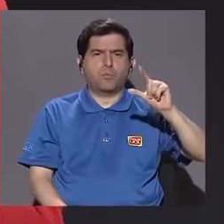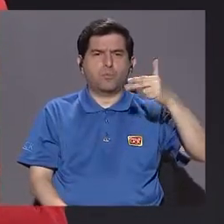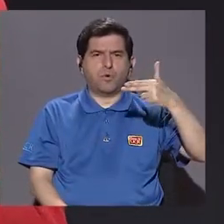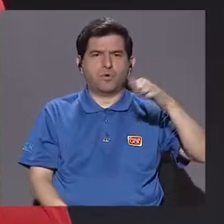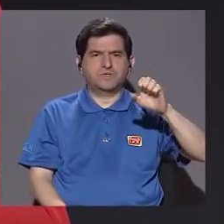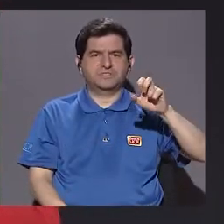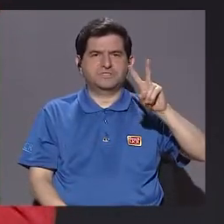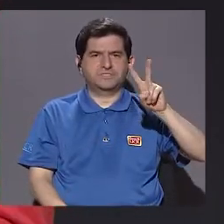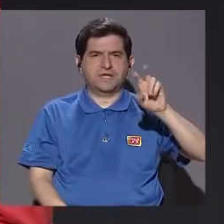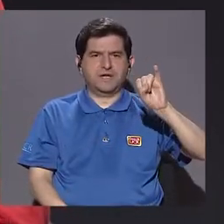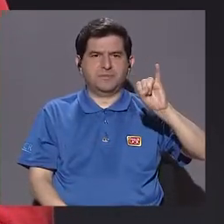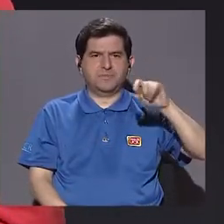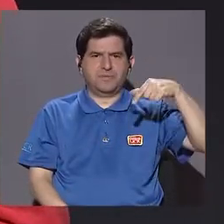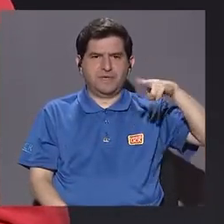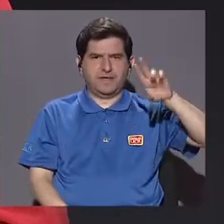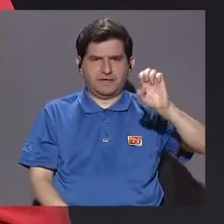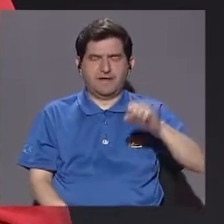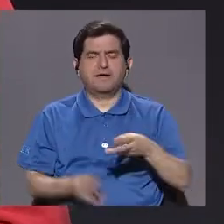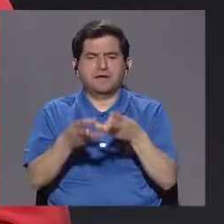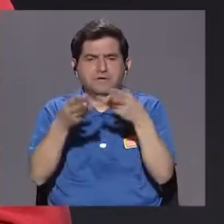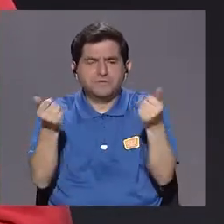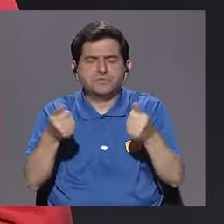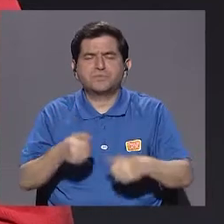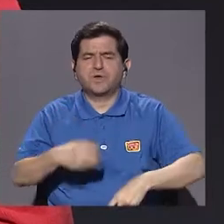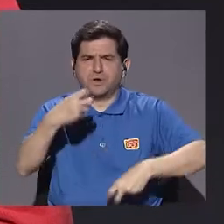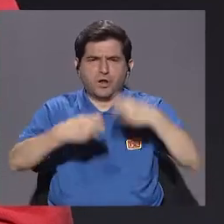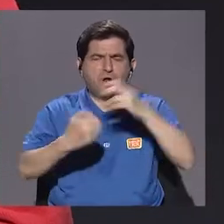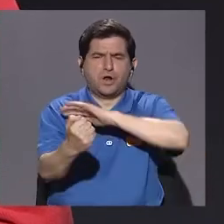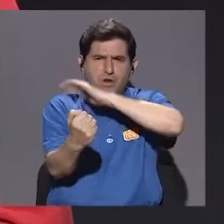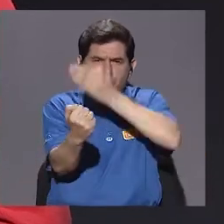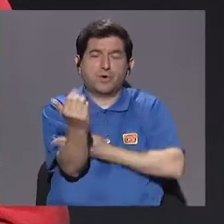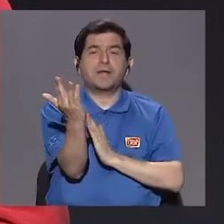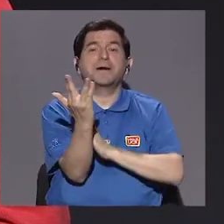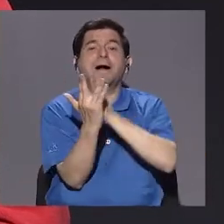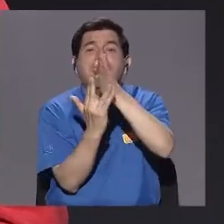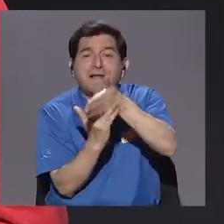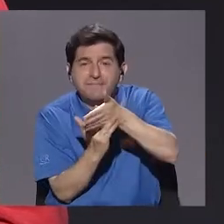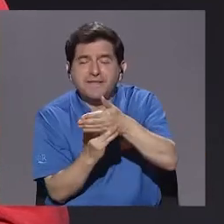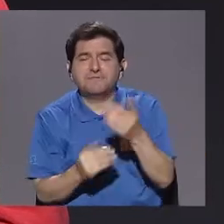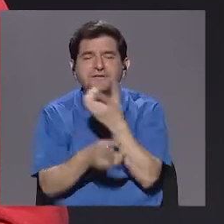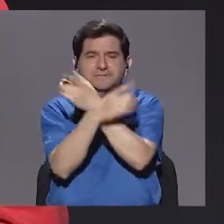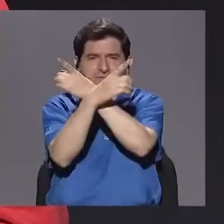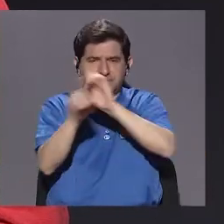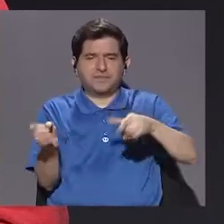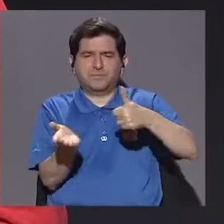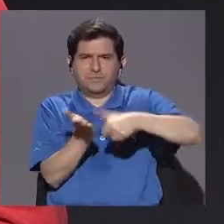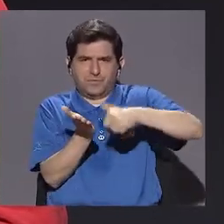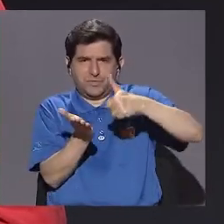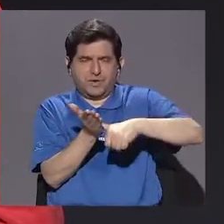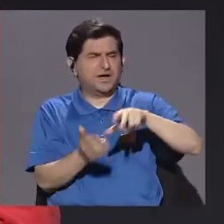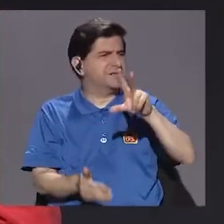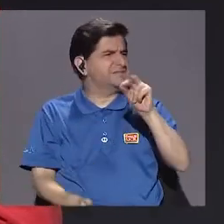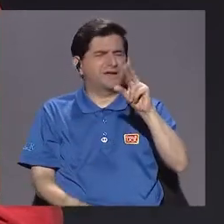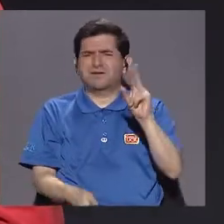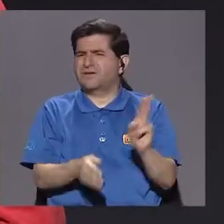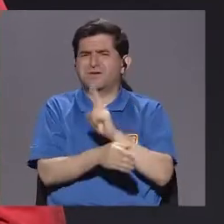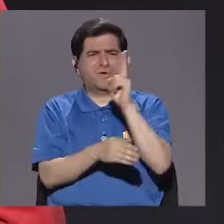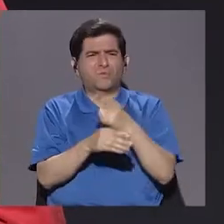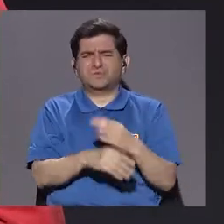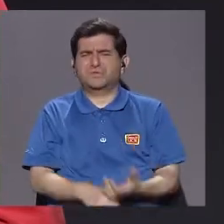apostaban digamos por resolver el problema del poder por medios democrático electorales y no por